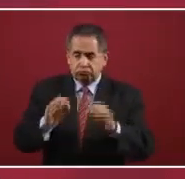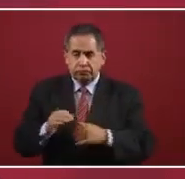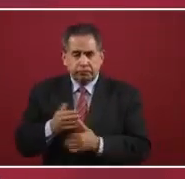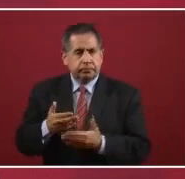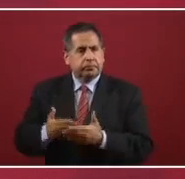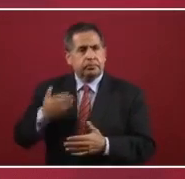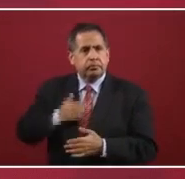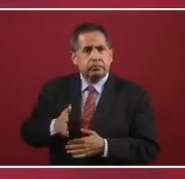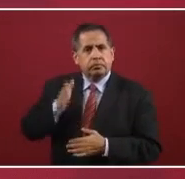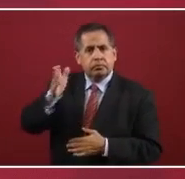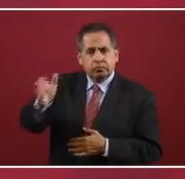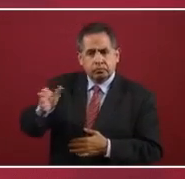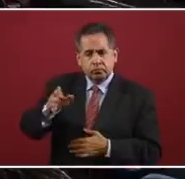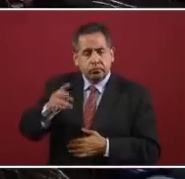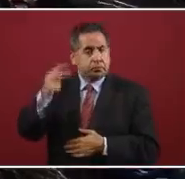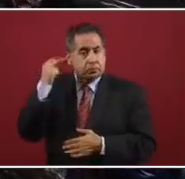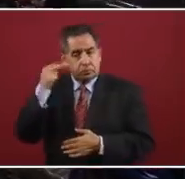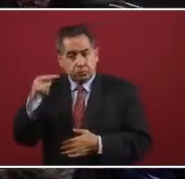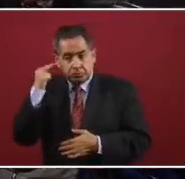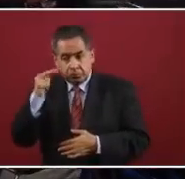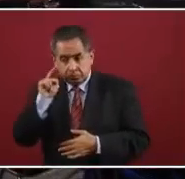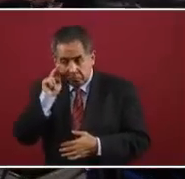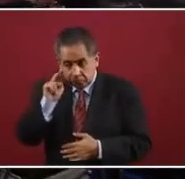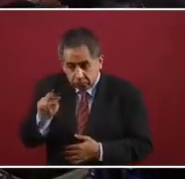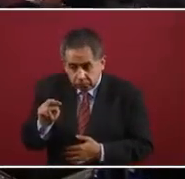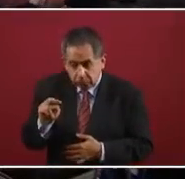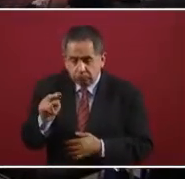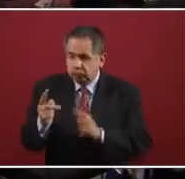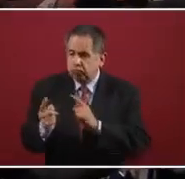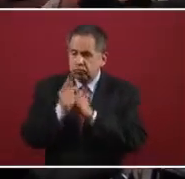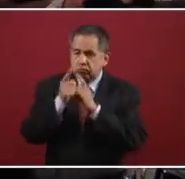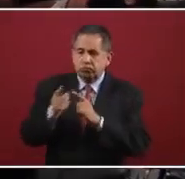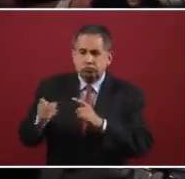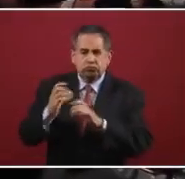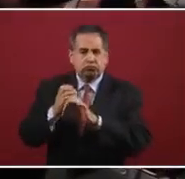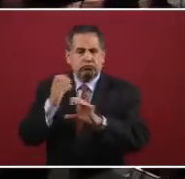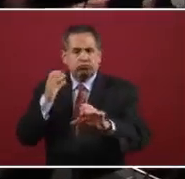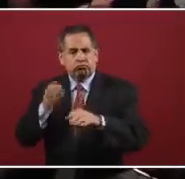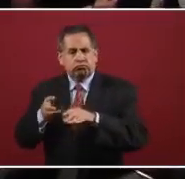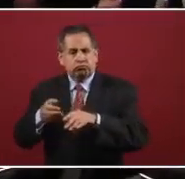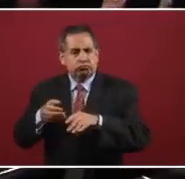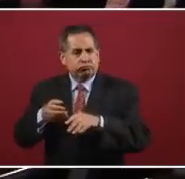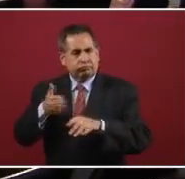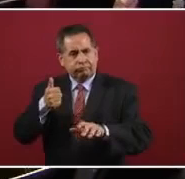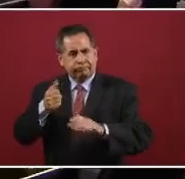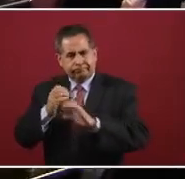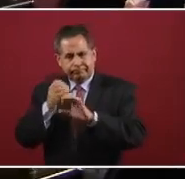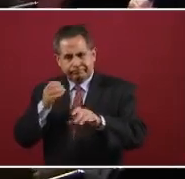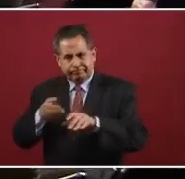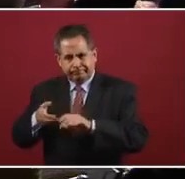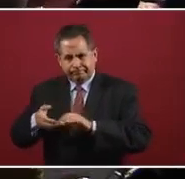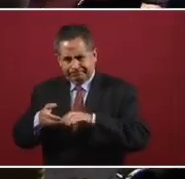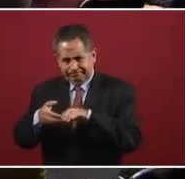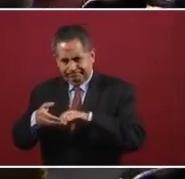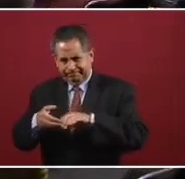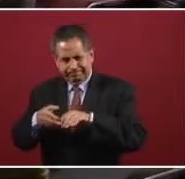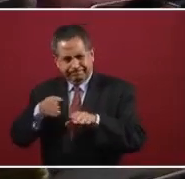fui a Veracruz, me encontré un convoy de